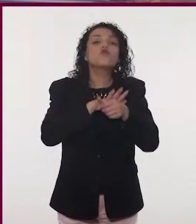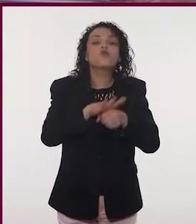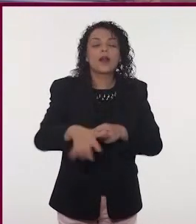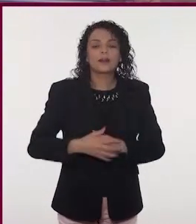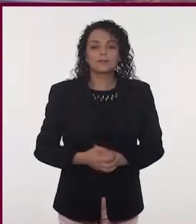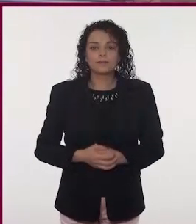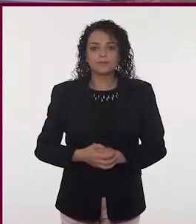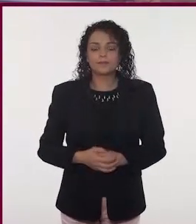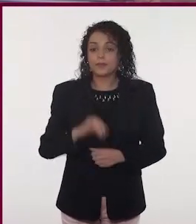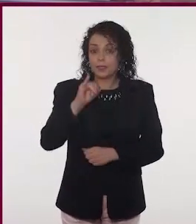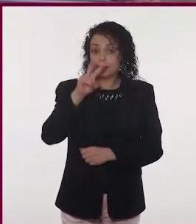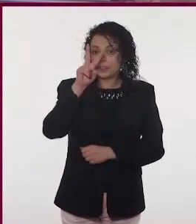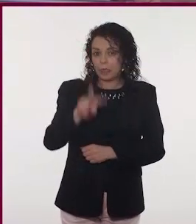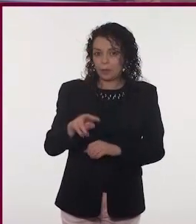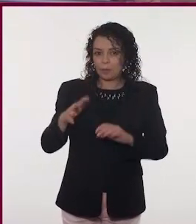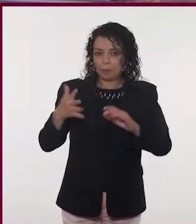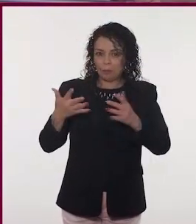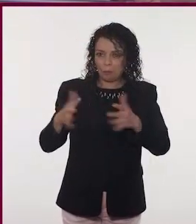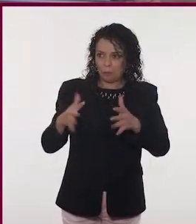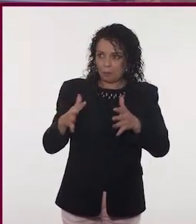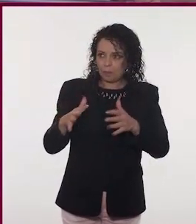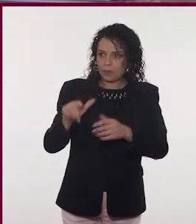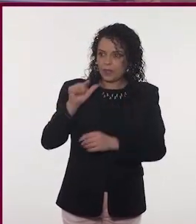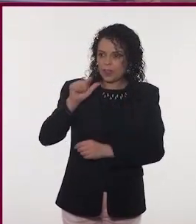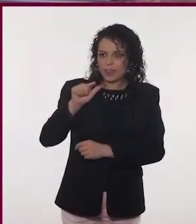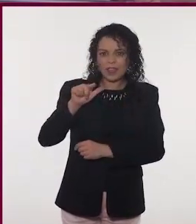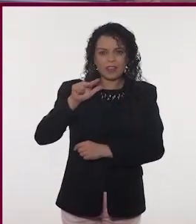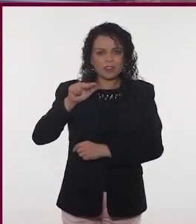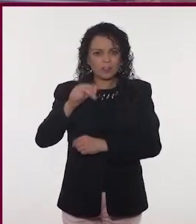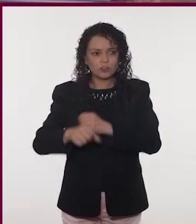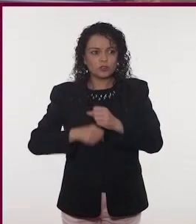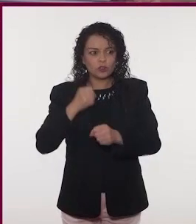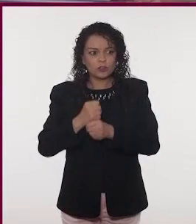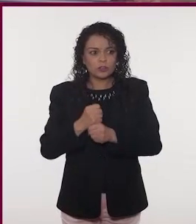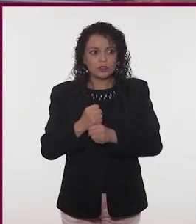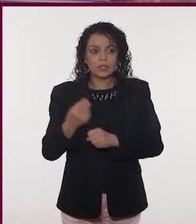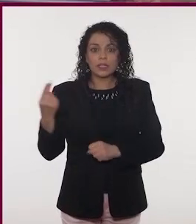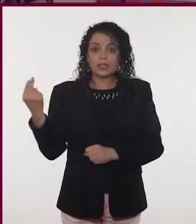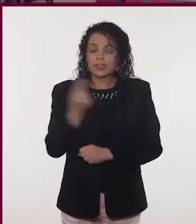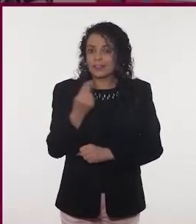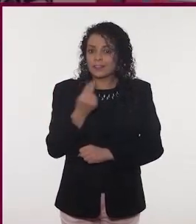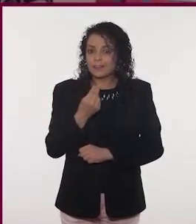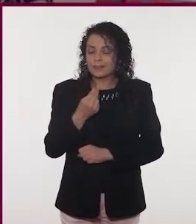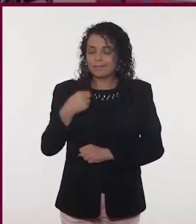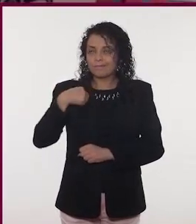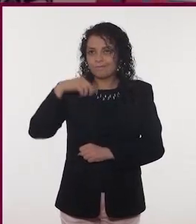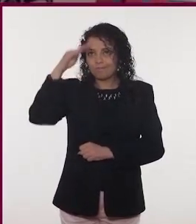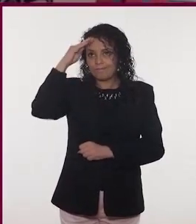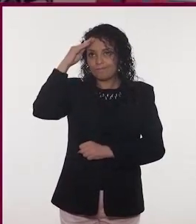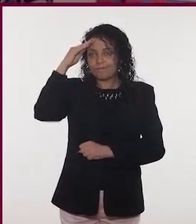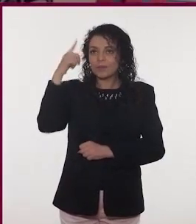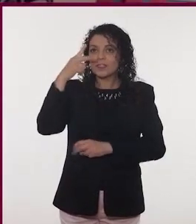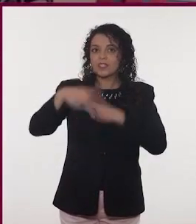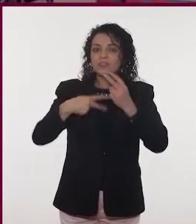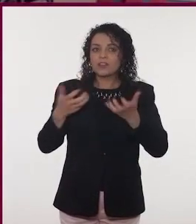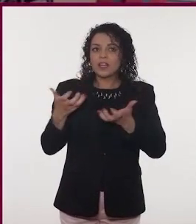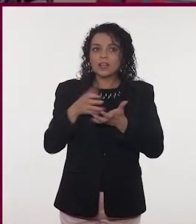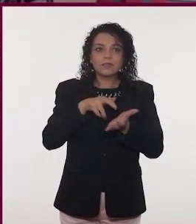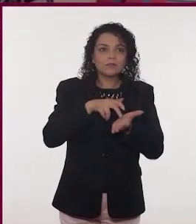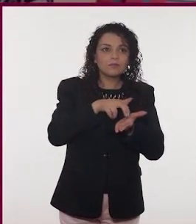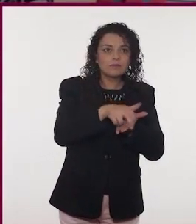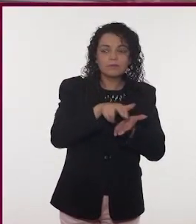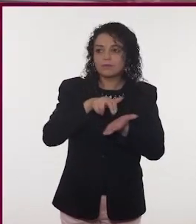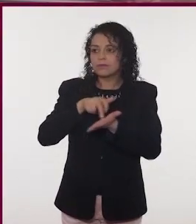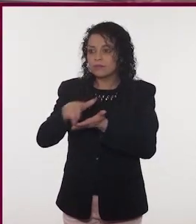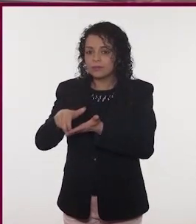Es verdad que por ahí de los 17, 18 años nos toca definir nuestro camino. Pero tampoco tendría por qué ser